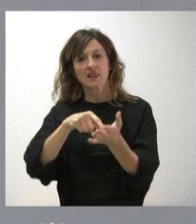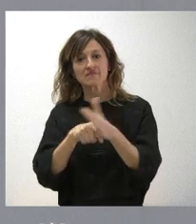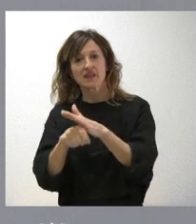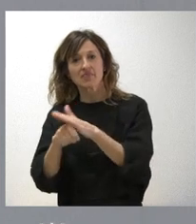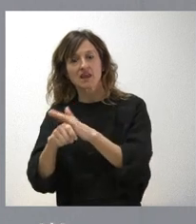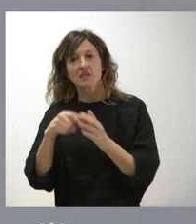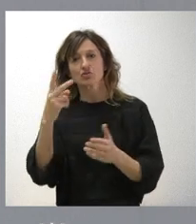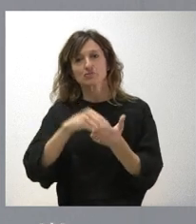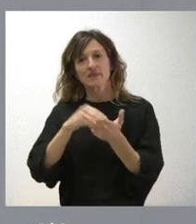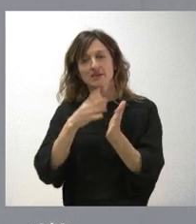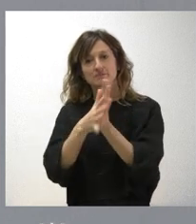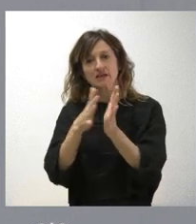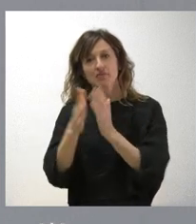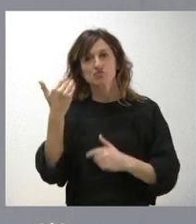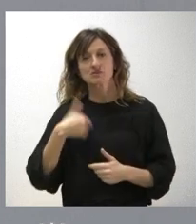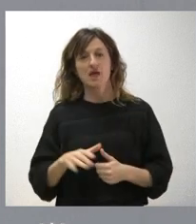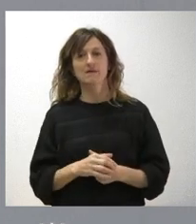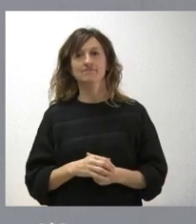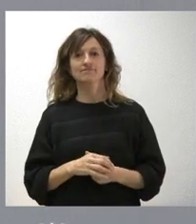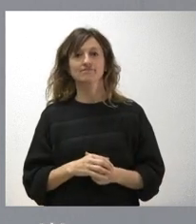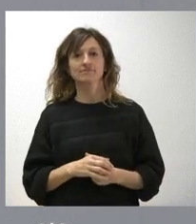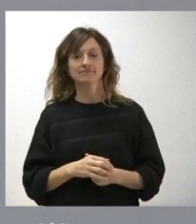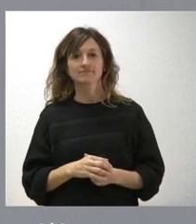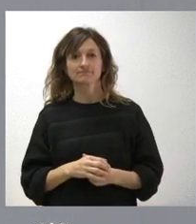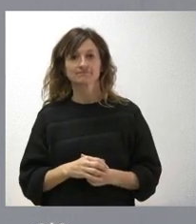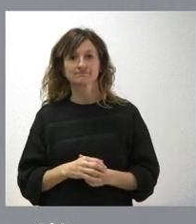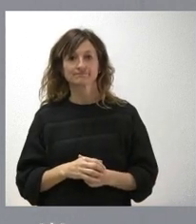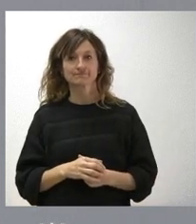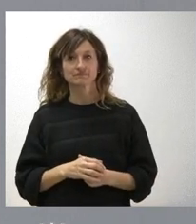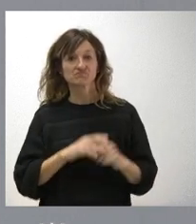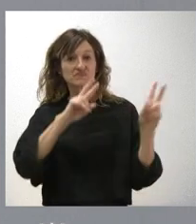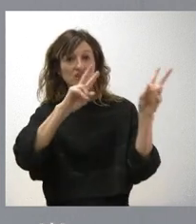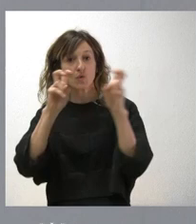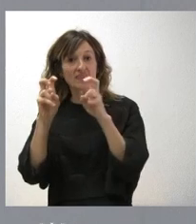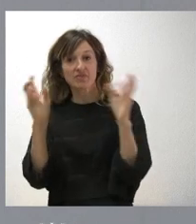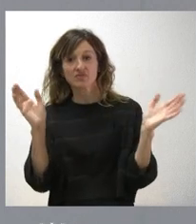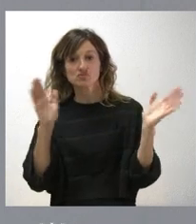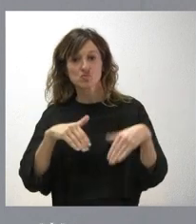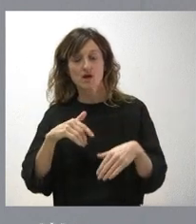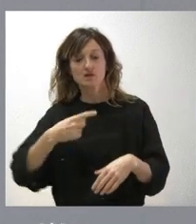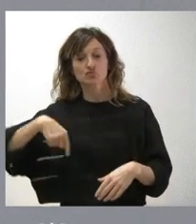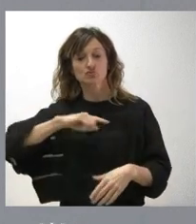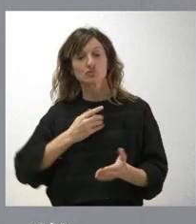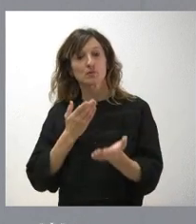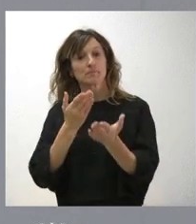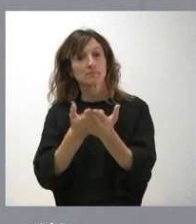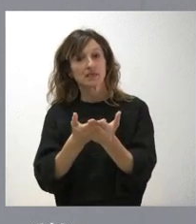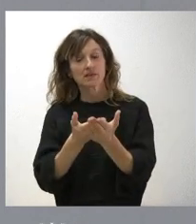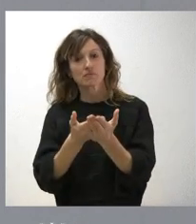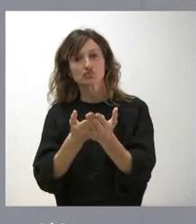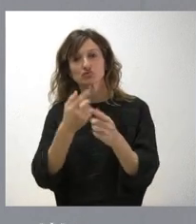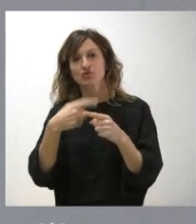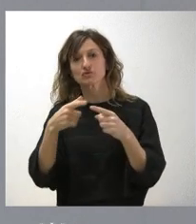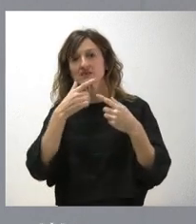par de veces y además les hemos dado cuenta de lo mismo No hay novedad a este respecto qué es lo que pedimos nosotros lógicamente dos cosas muy